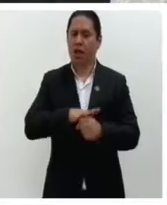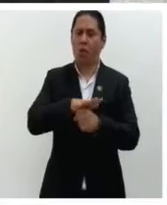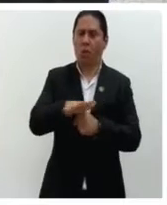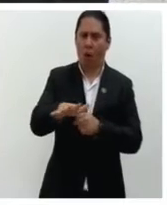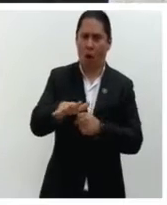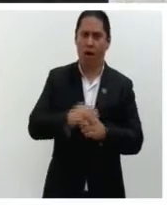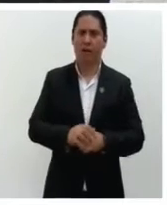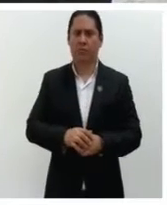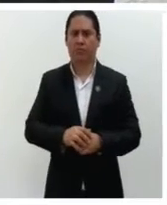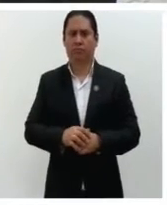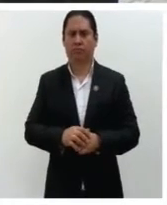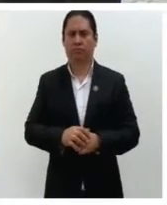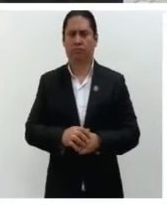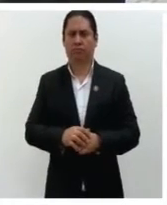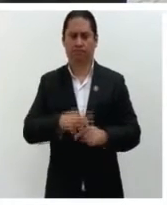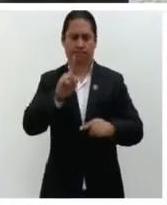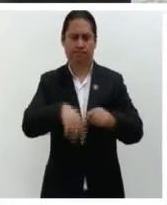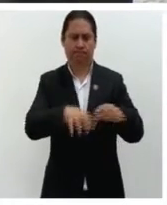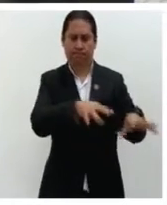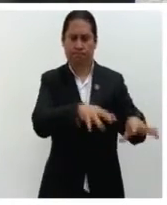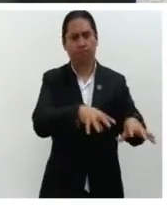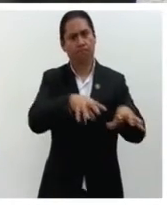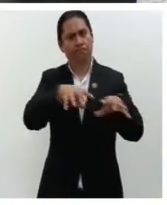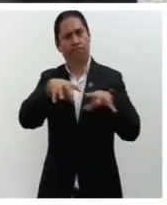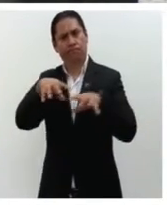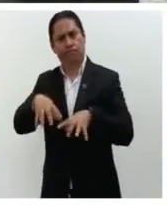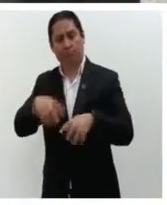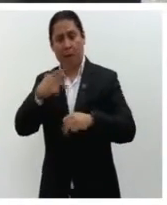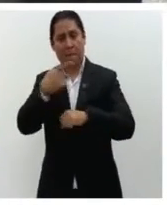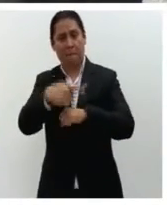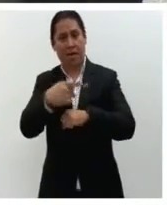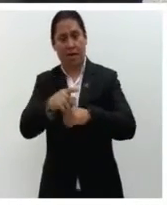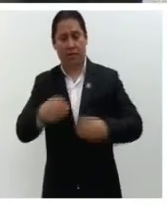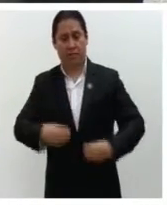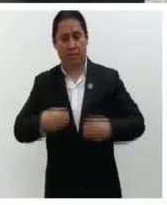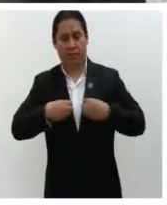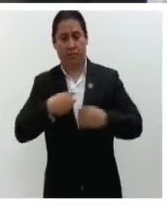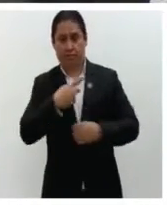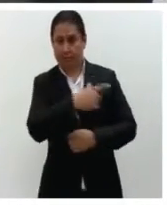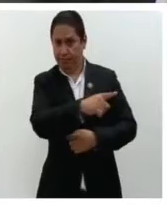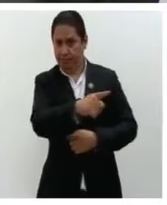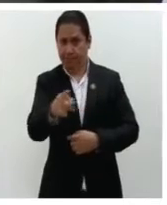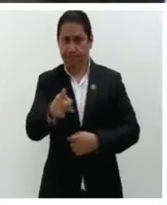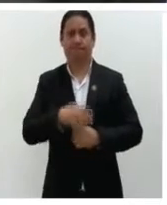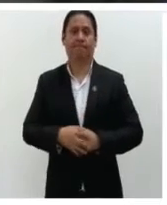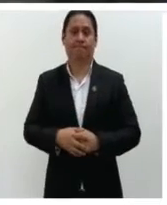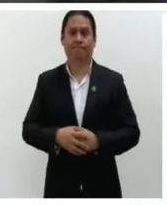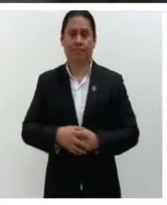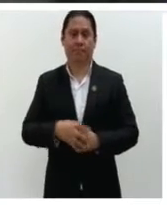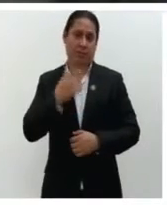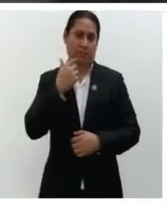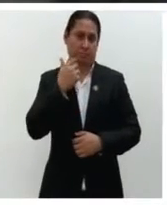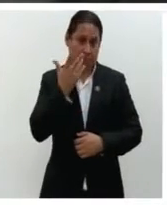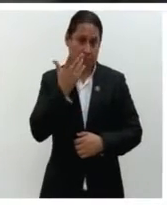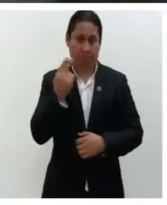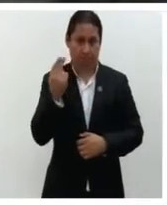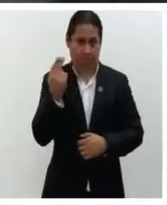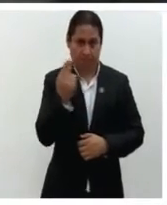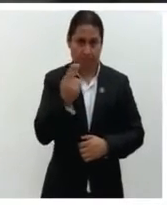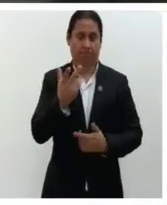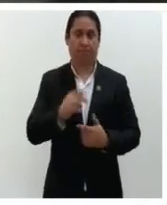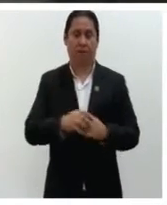les posesionó porque peligraba sus vidas de cada uno de ellos. Solicito usted la desincorporación